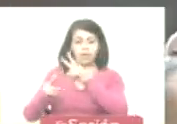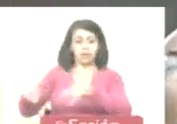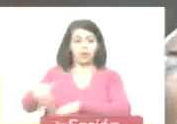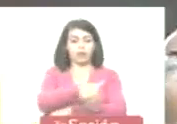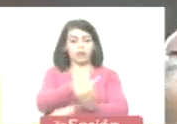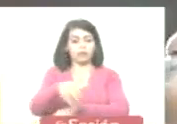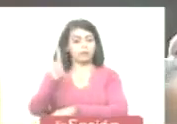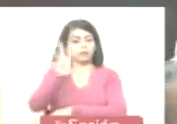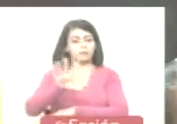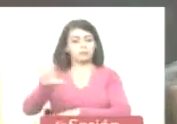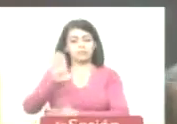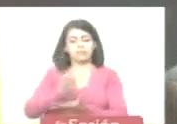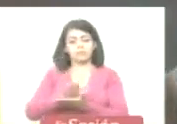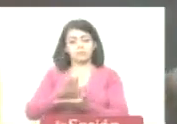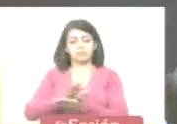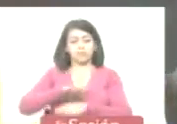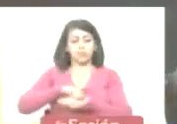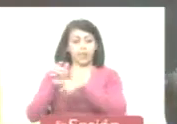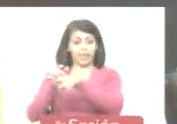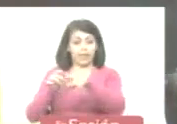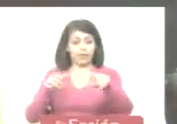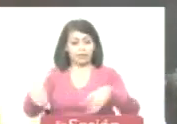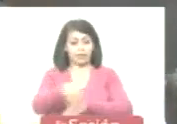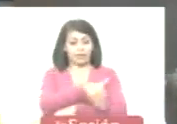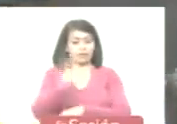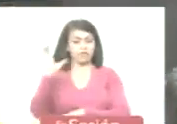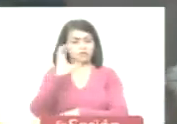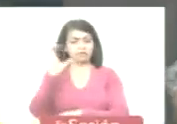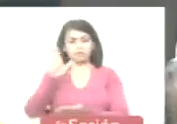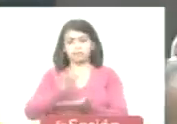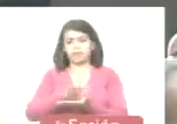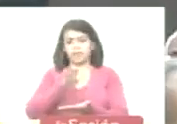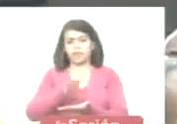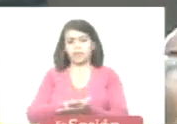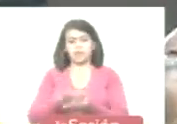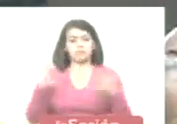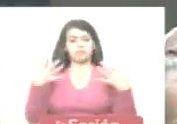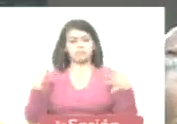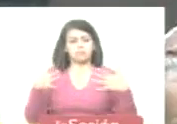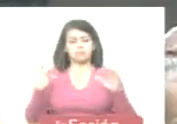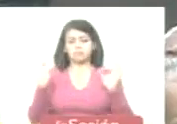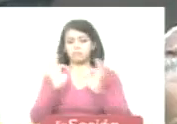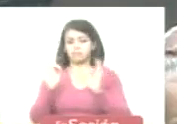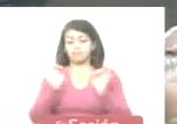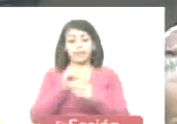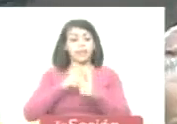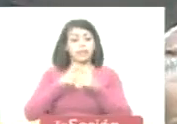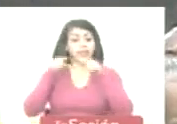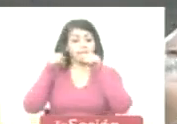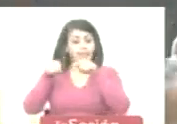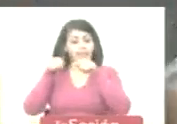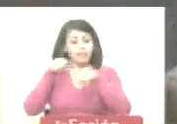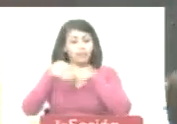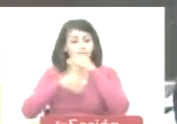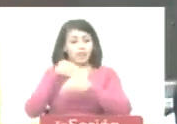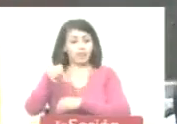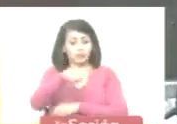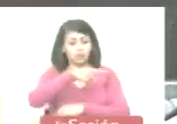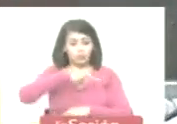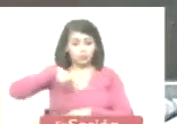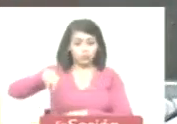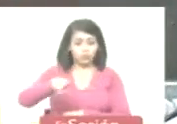de Venezuela y no más, por esas calles de Caracas, tranquilos y sin nervios, y definitivamente ante esta